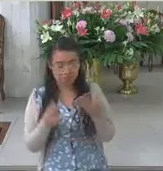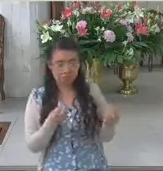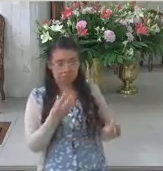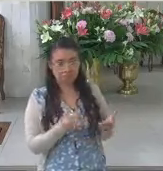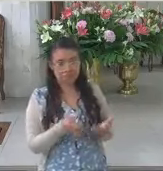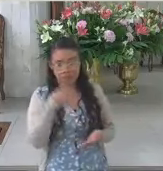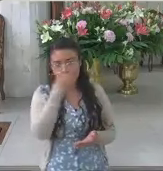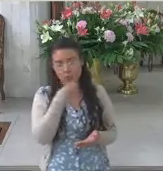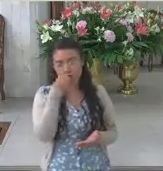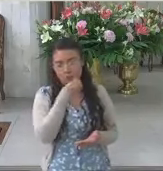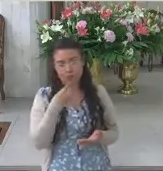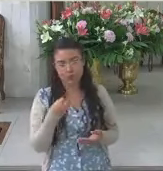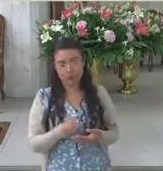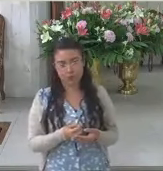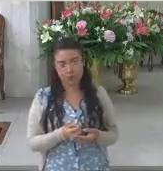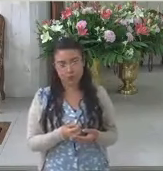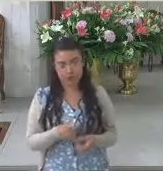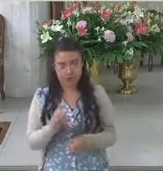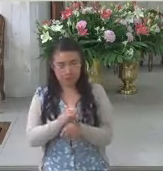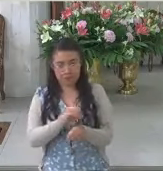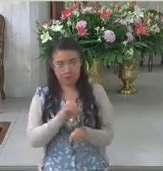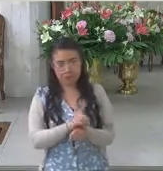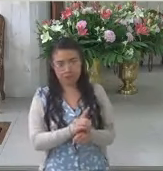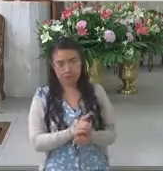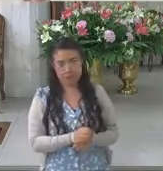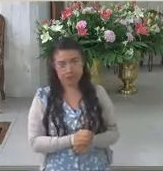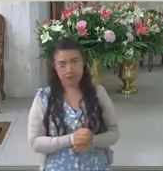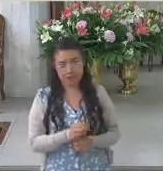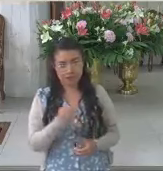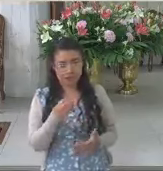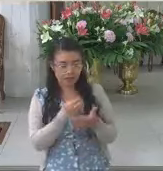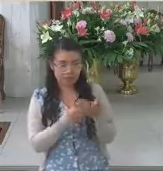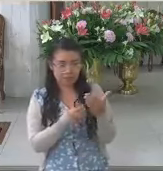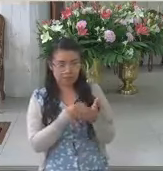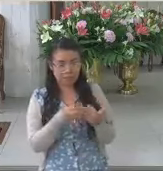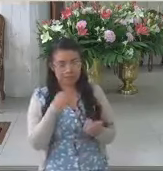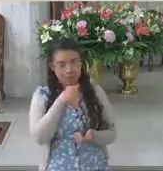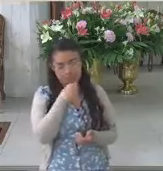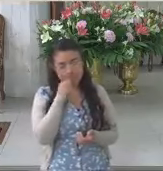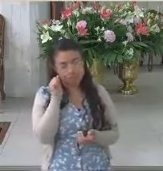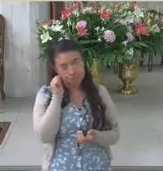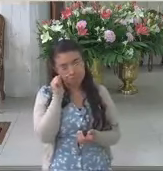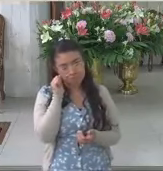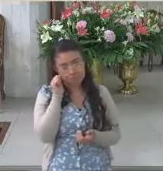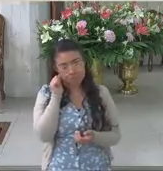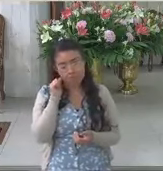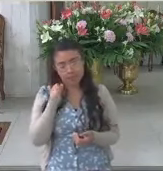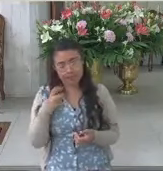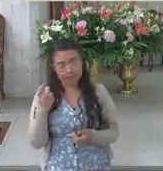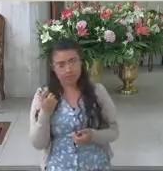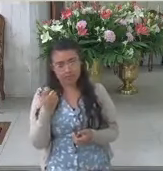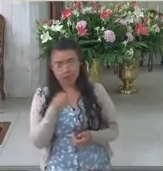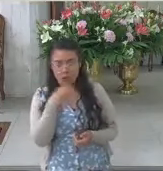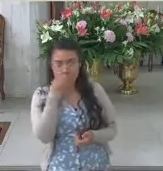oración luchar así contra el enemigo solo de esta manera habrá éxito